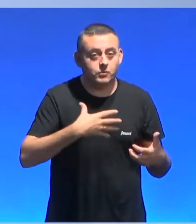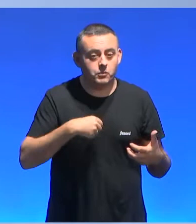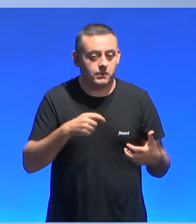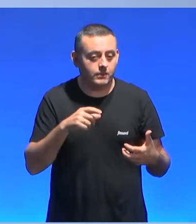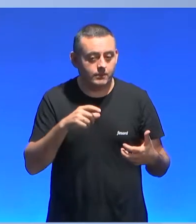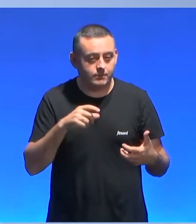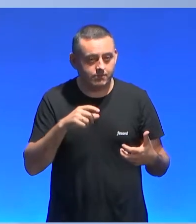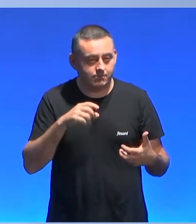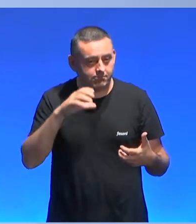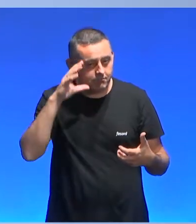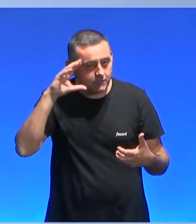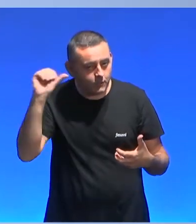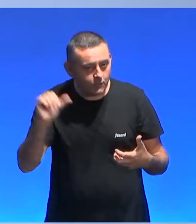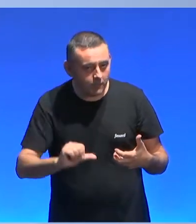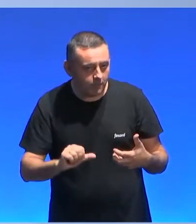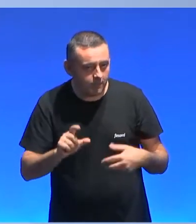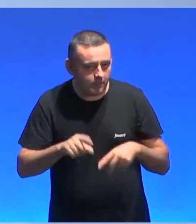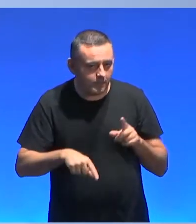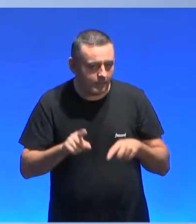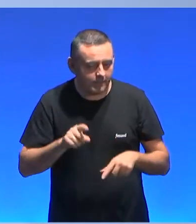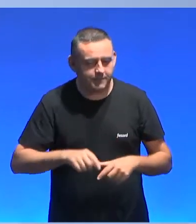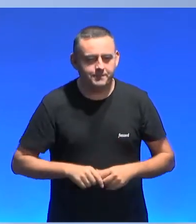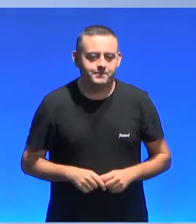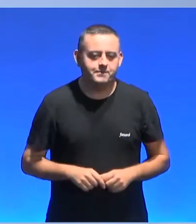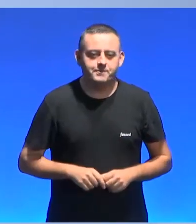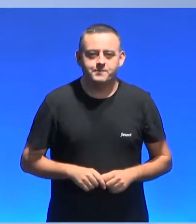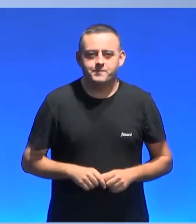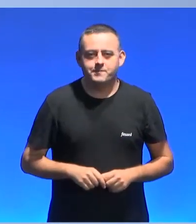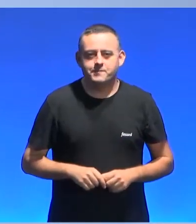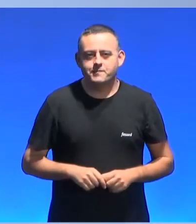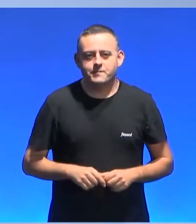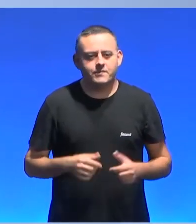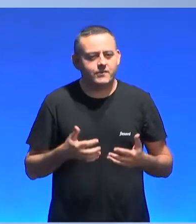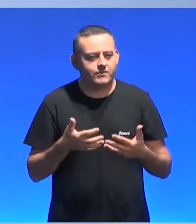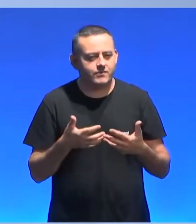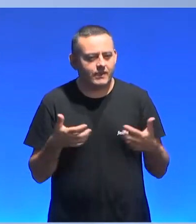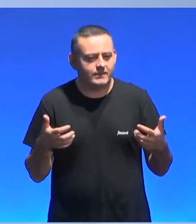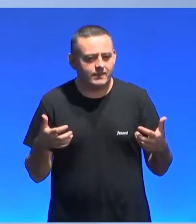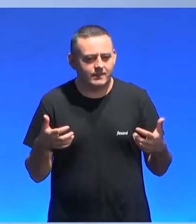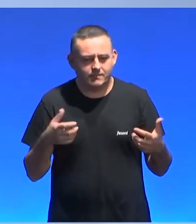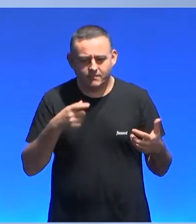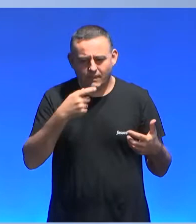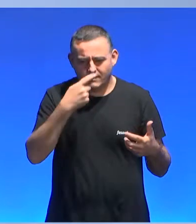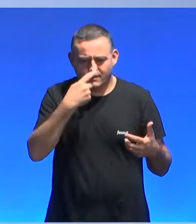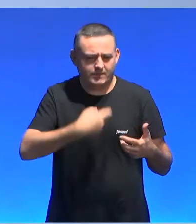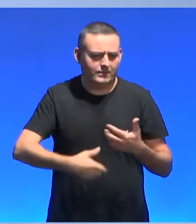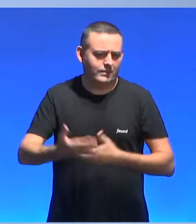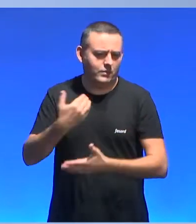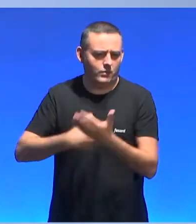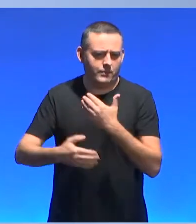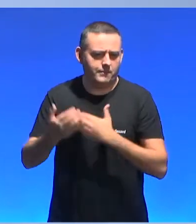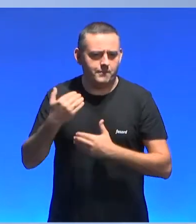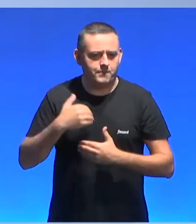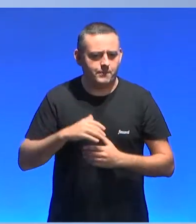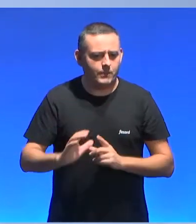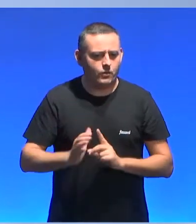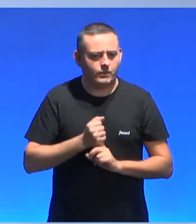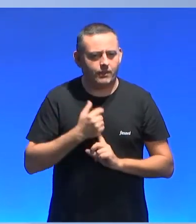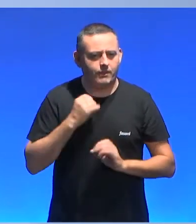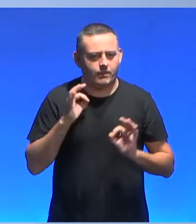escuchado citar. Es la frase más antigua que encontré que describe la